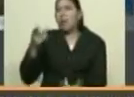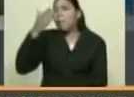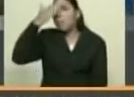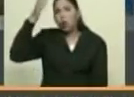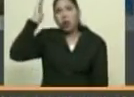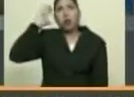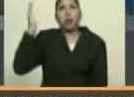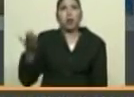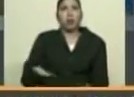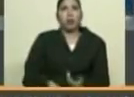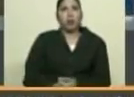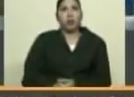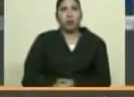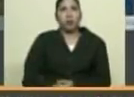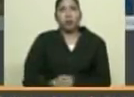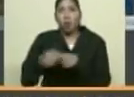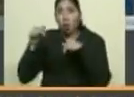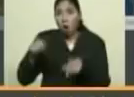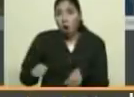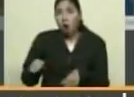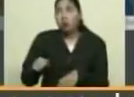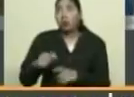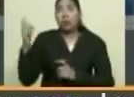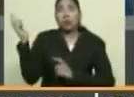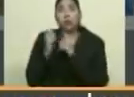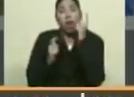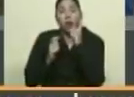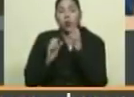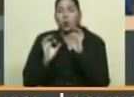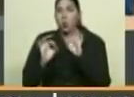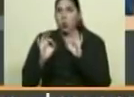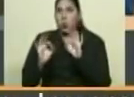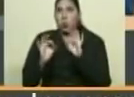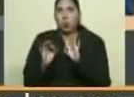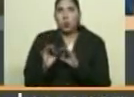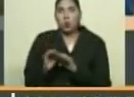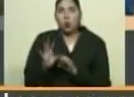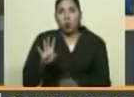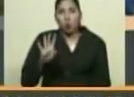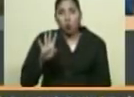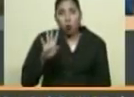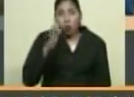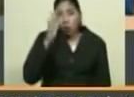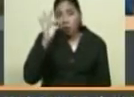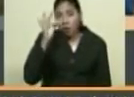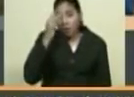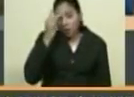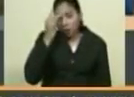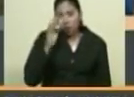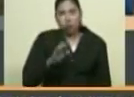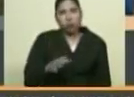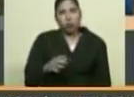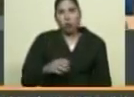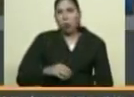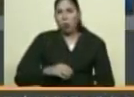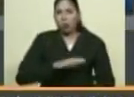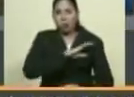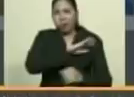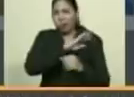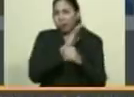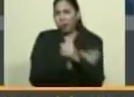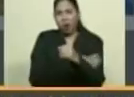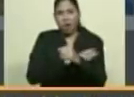Hipócritas. Hoy, Hugo Chávez estaría más alzado que el 4 de febrero. Estaría más alzado contra el